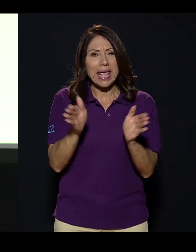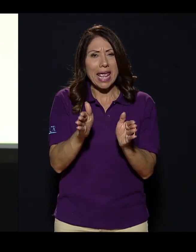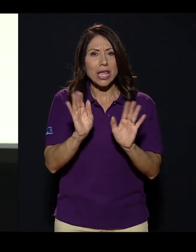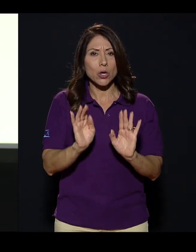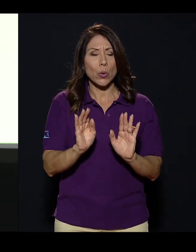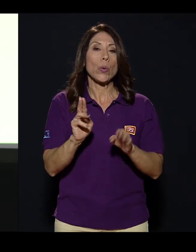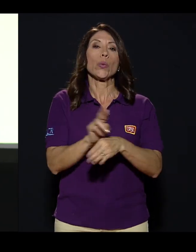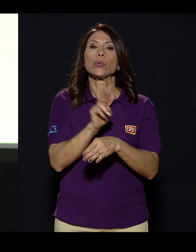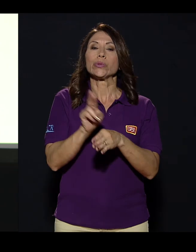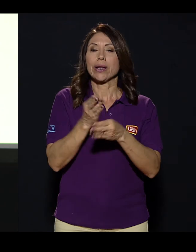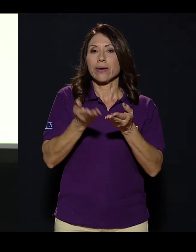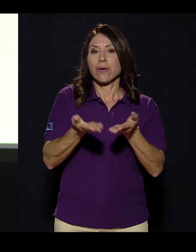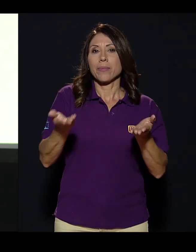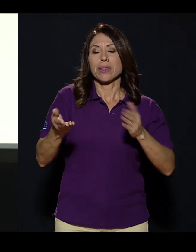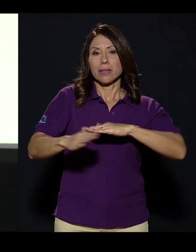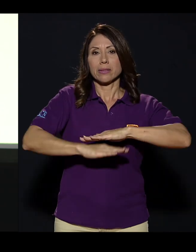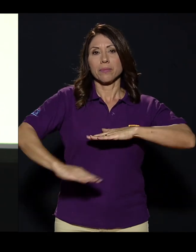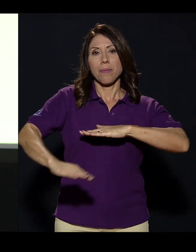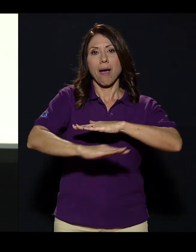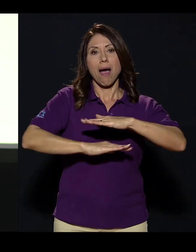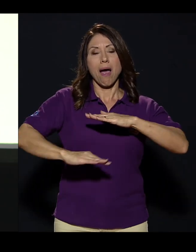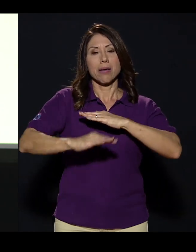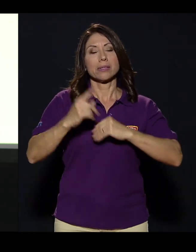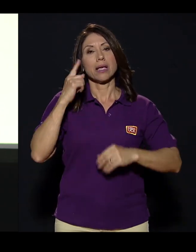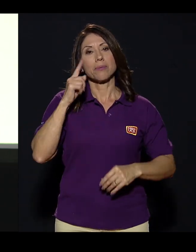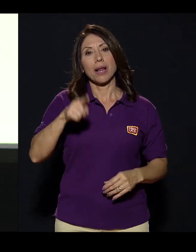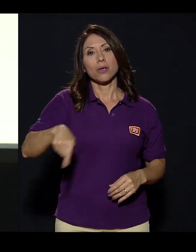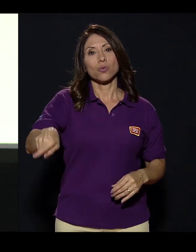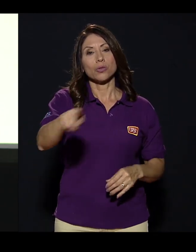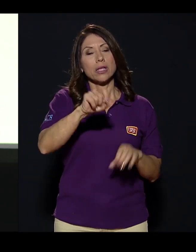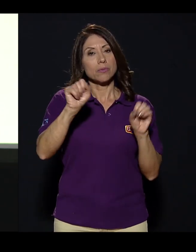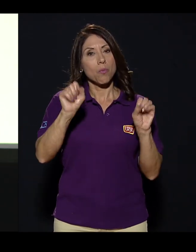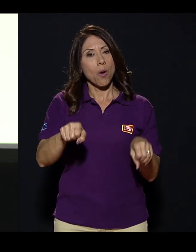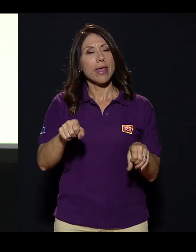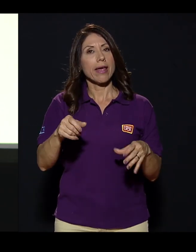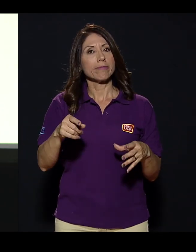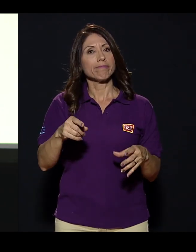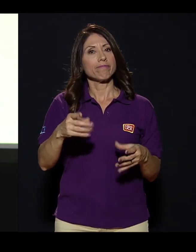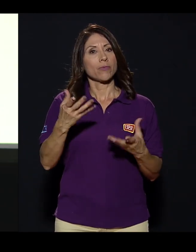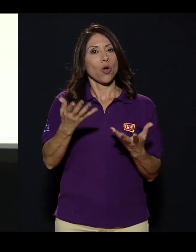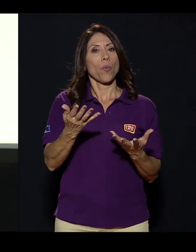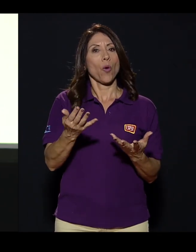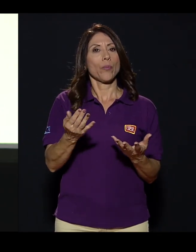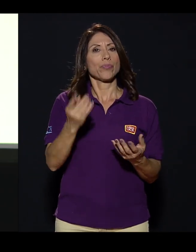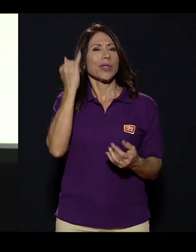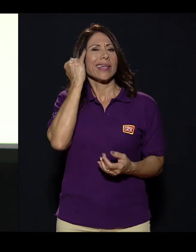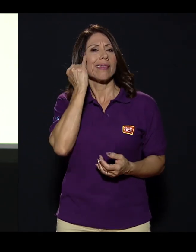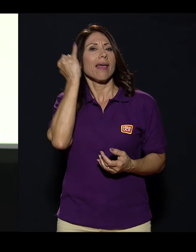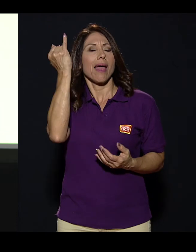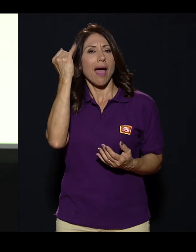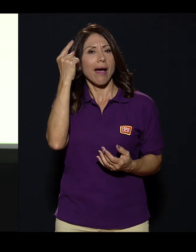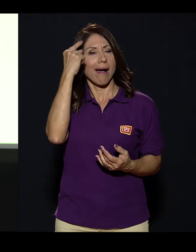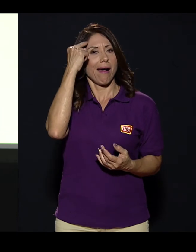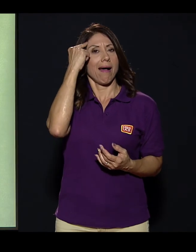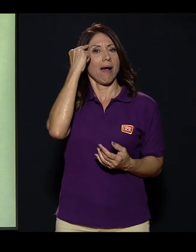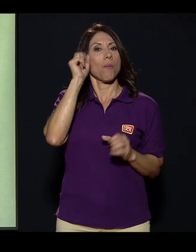una idea, ponerlo en papel y que después lo pueda presentar a una organización para poder pedir los recursos.